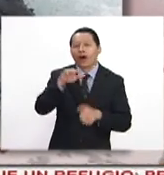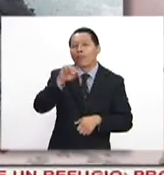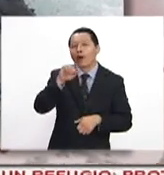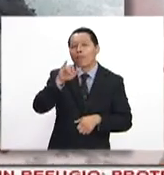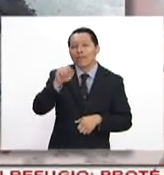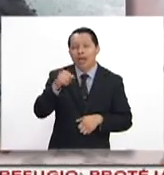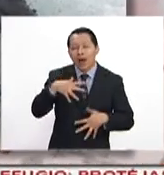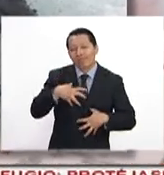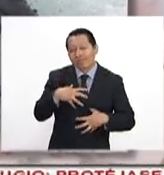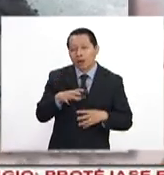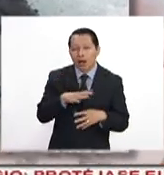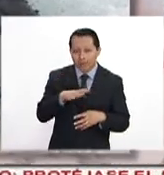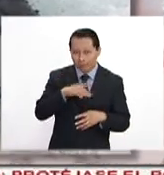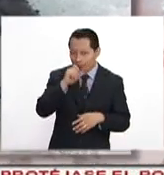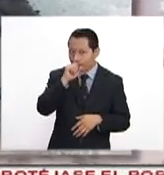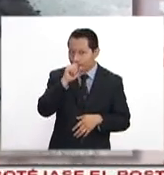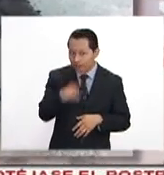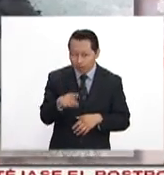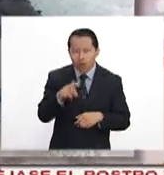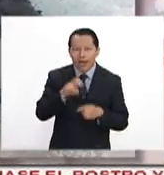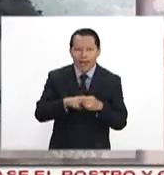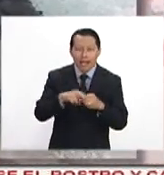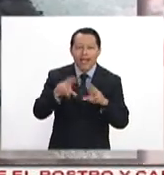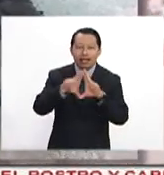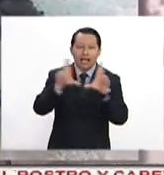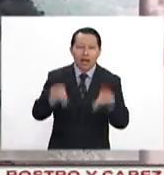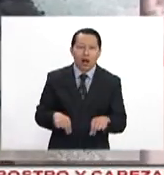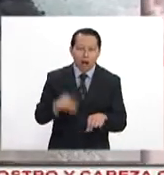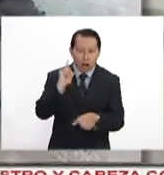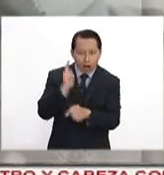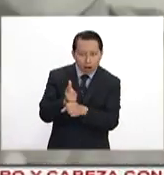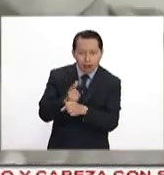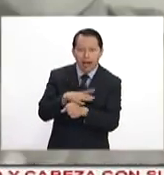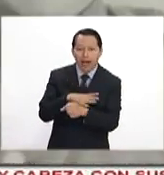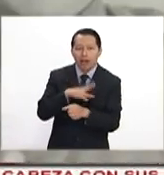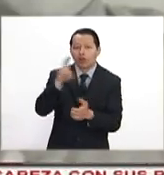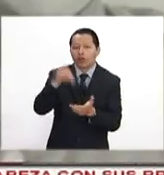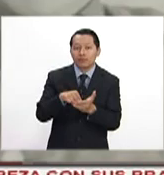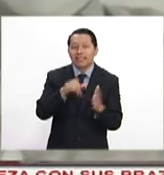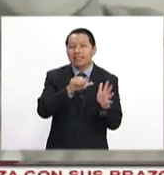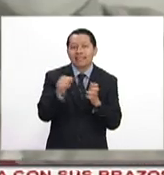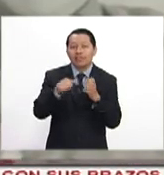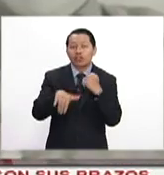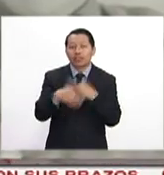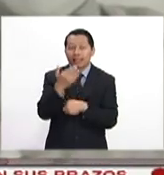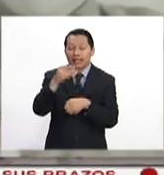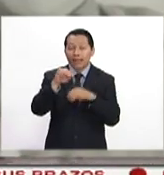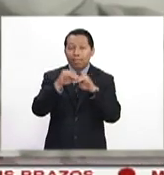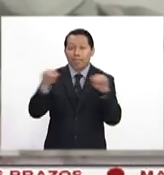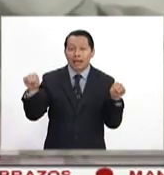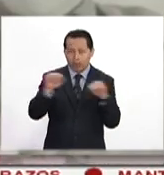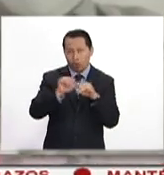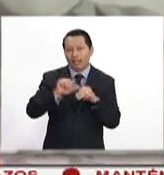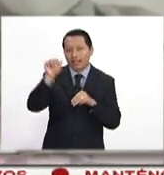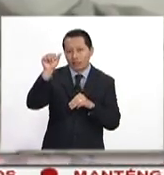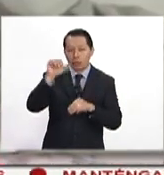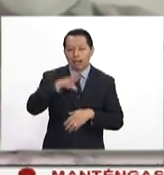un glaciar. Este es un tema que está dando la vuelta al mundo a 2.615 metros de altitud.